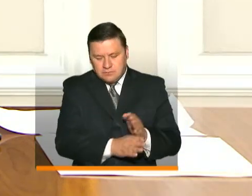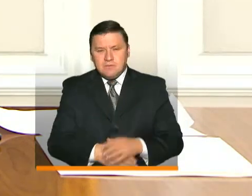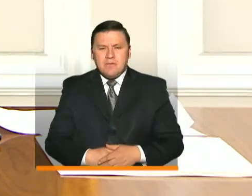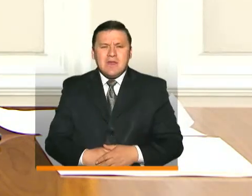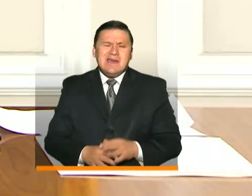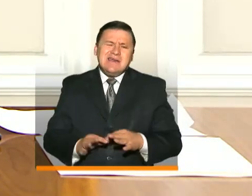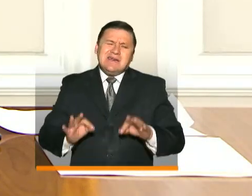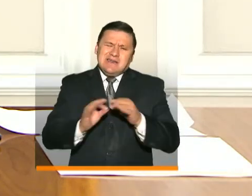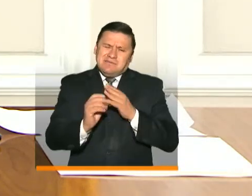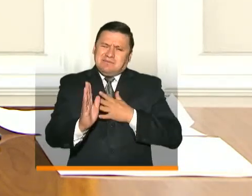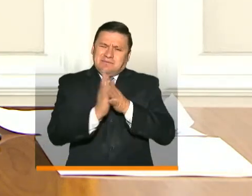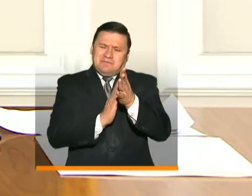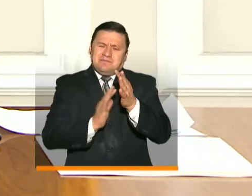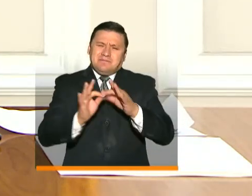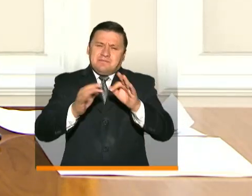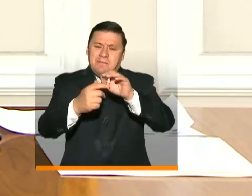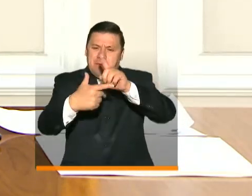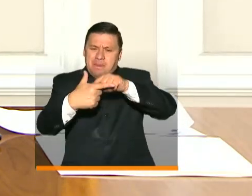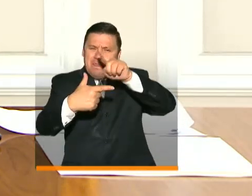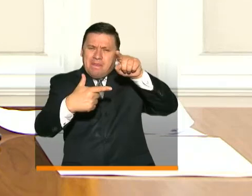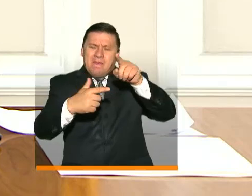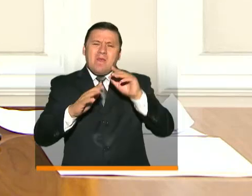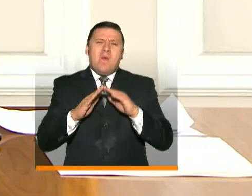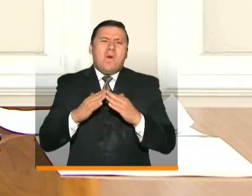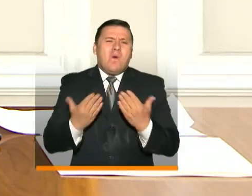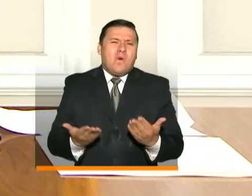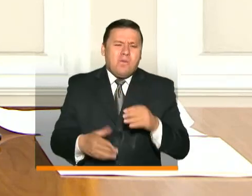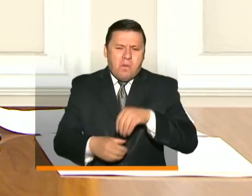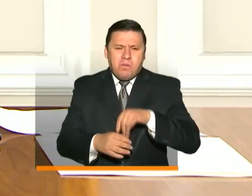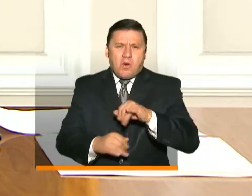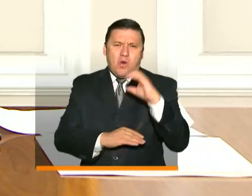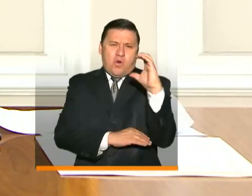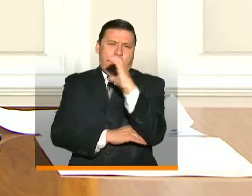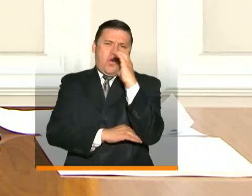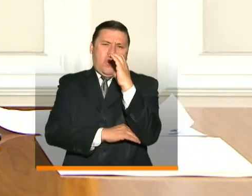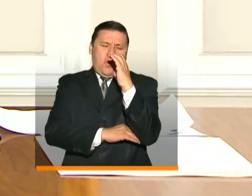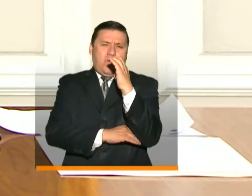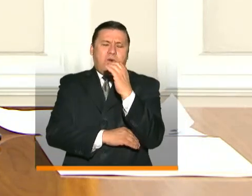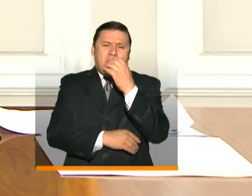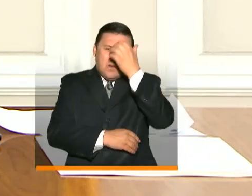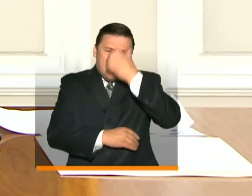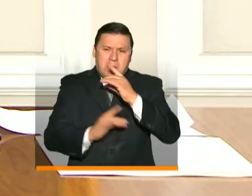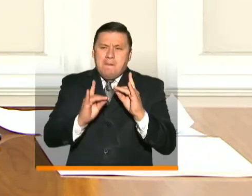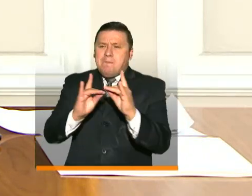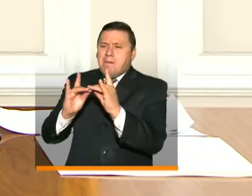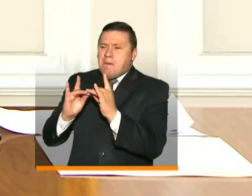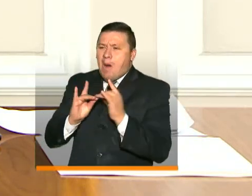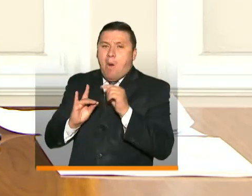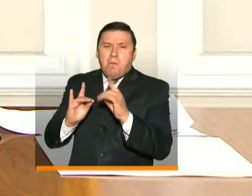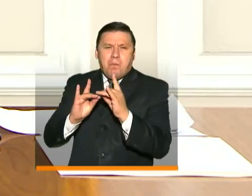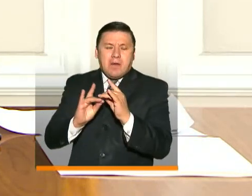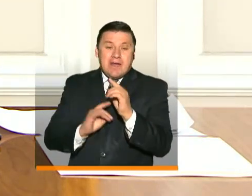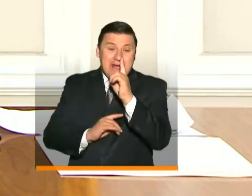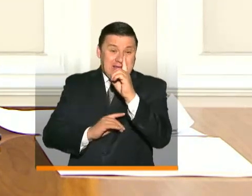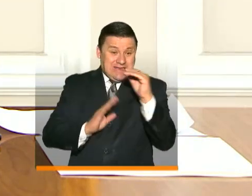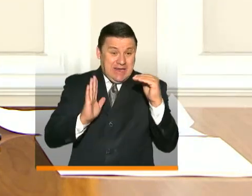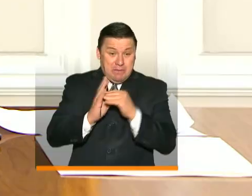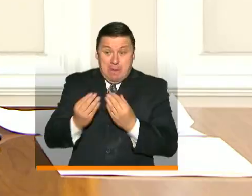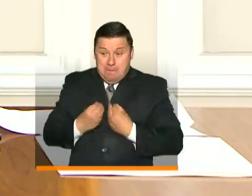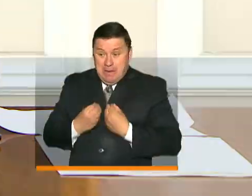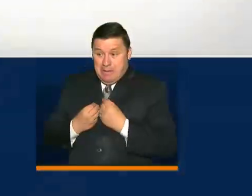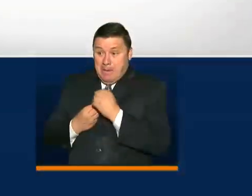unos indicadores, unas gráficas sobre cómo está Colombia en términos de unidades de cuidado intensivo por 100.000